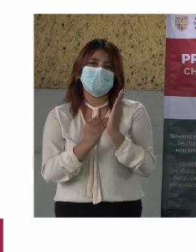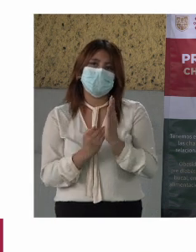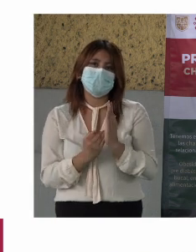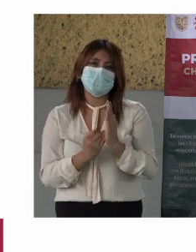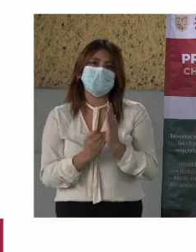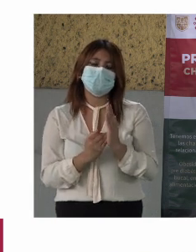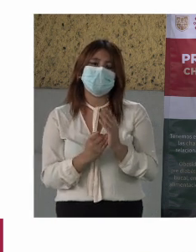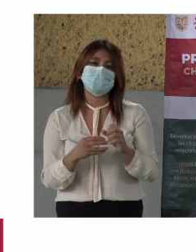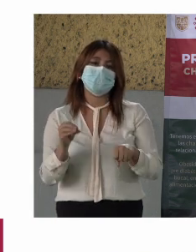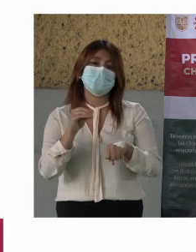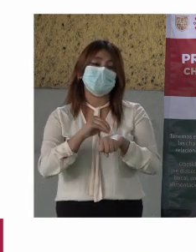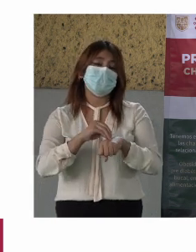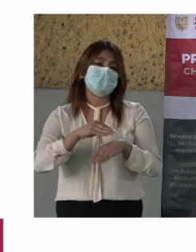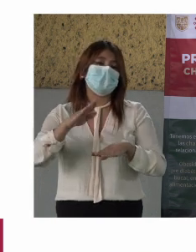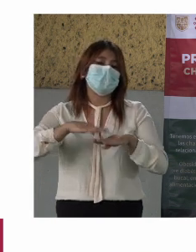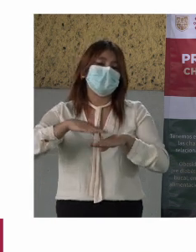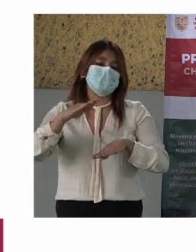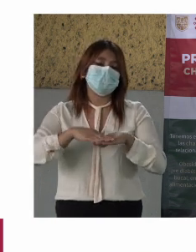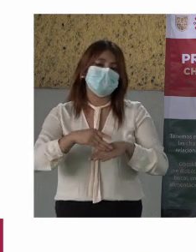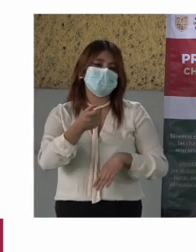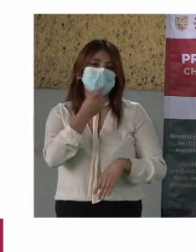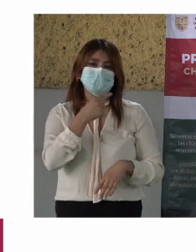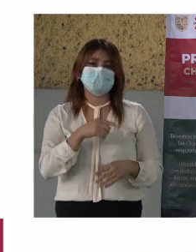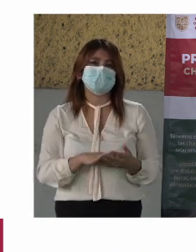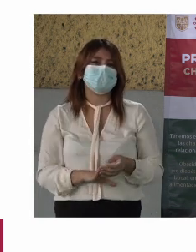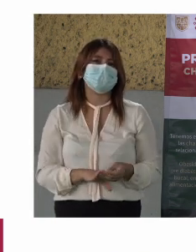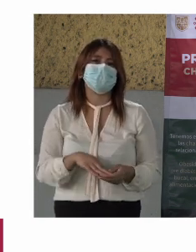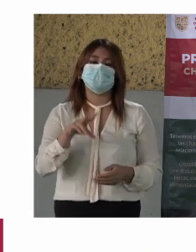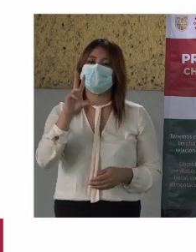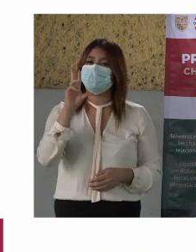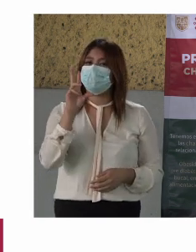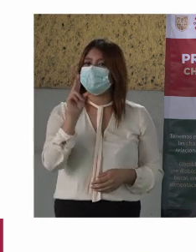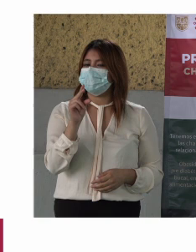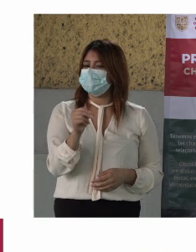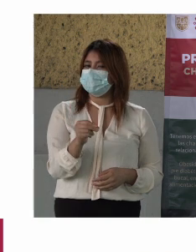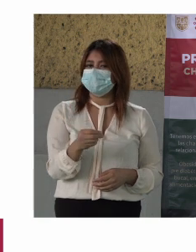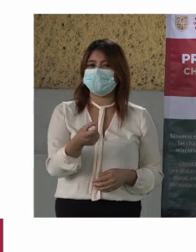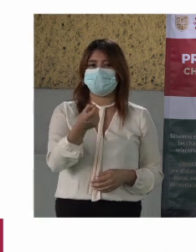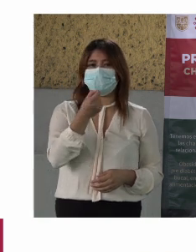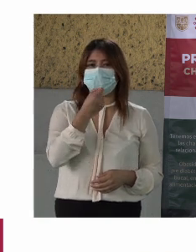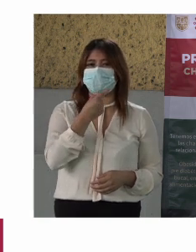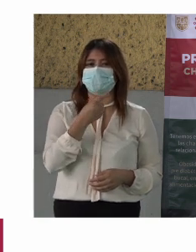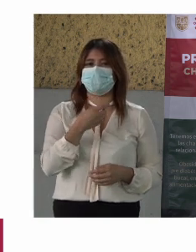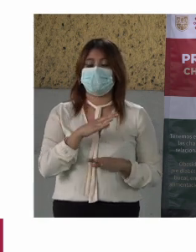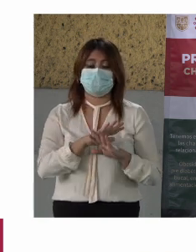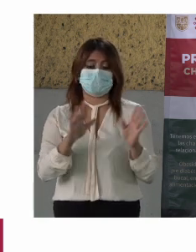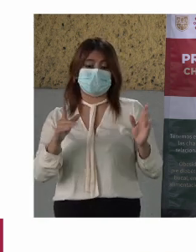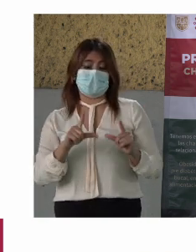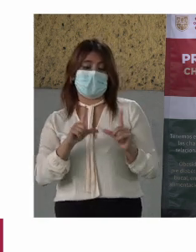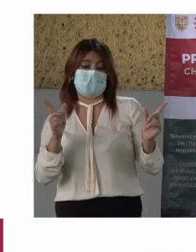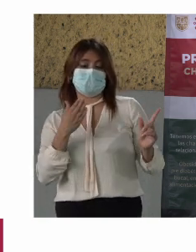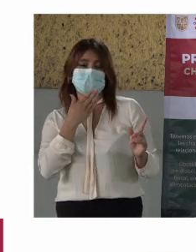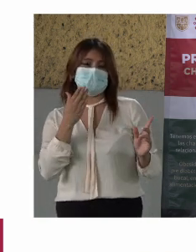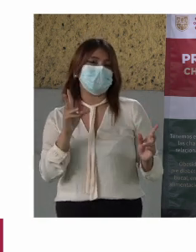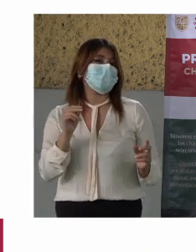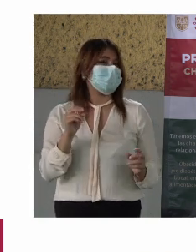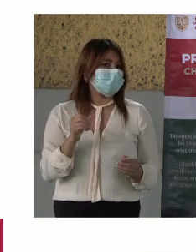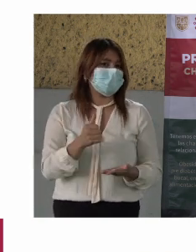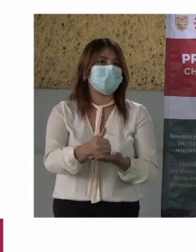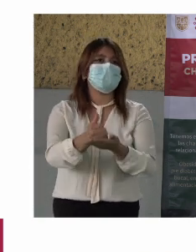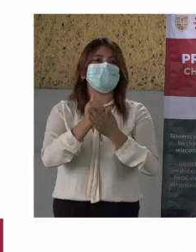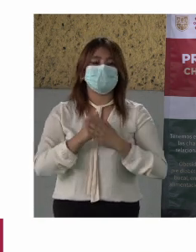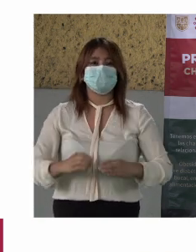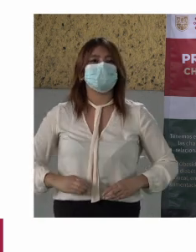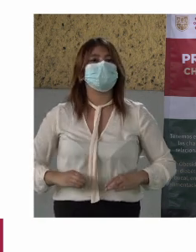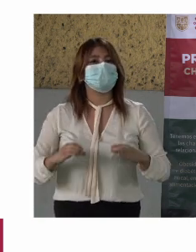agregar más medicamentos. Entonces, ningún medicamento es mágico. Necesitamos siempre ayudar a nuestro cuerpo con un buen